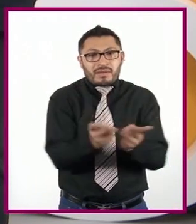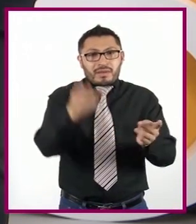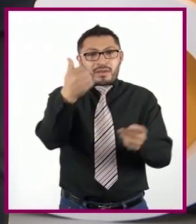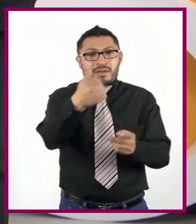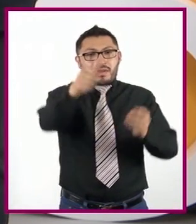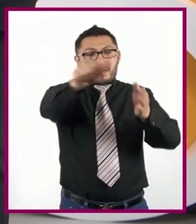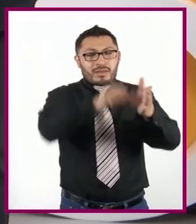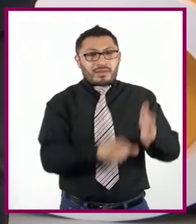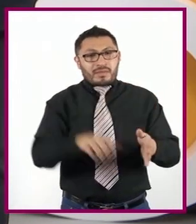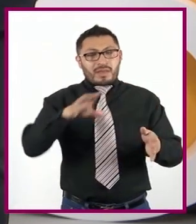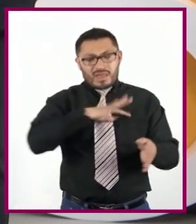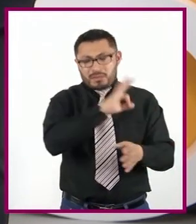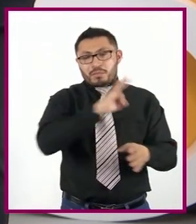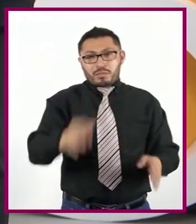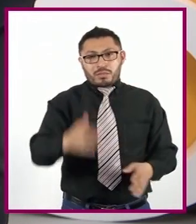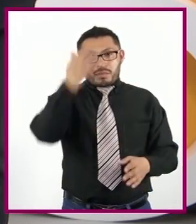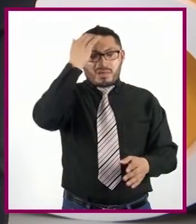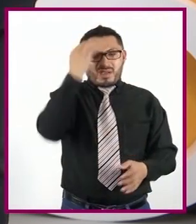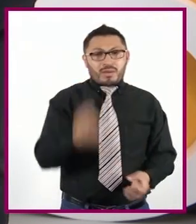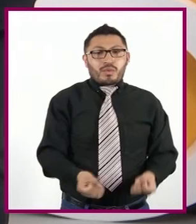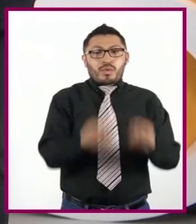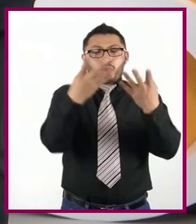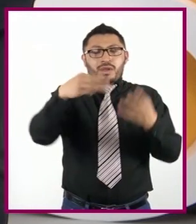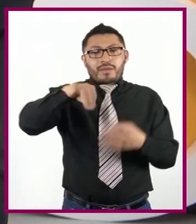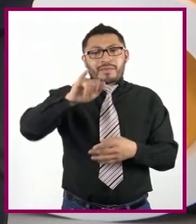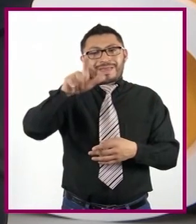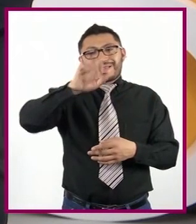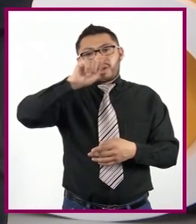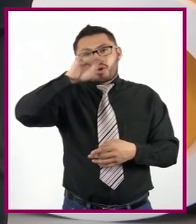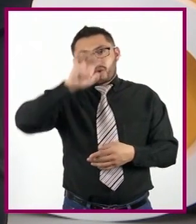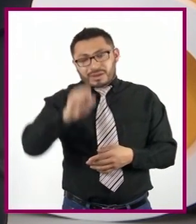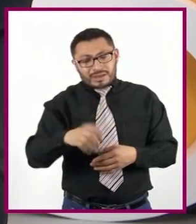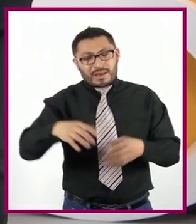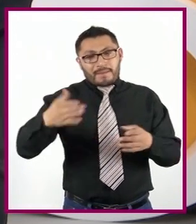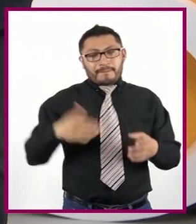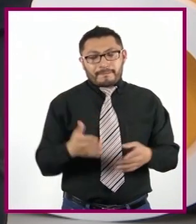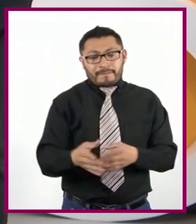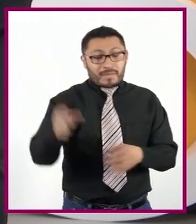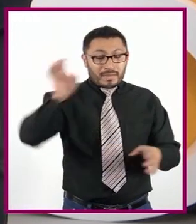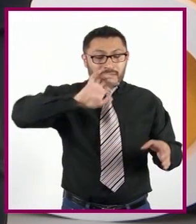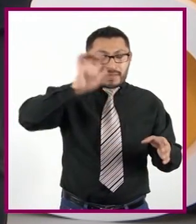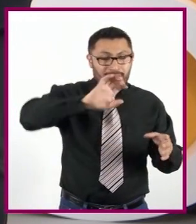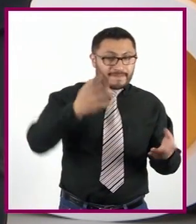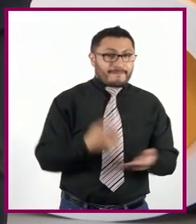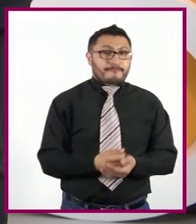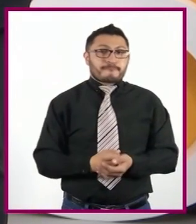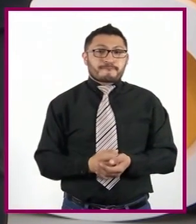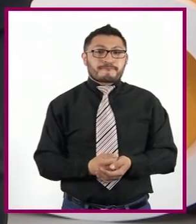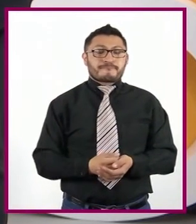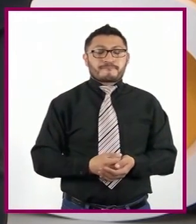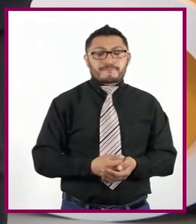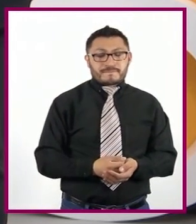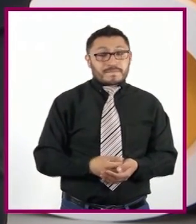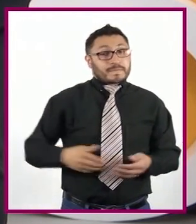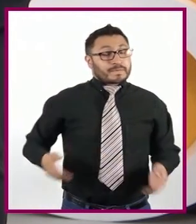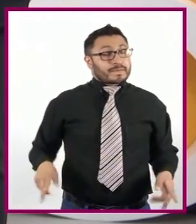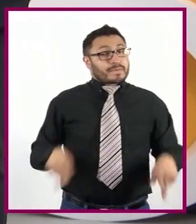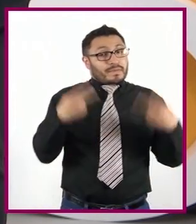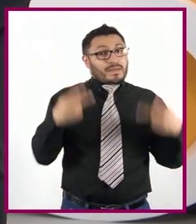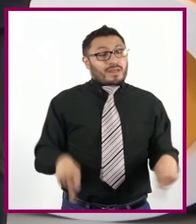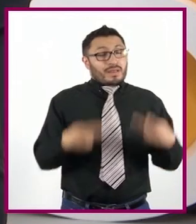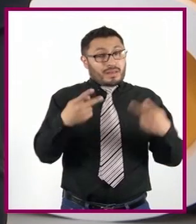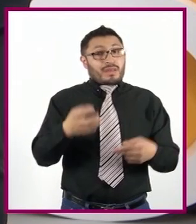semestre, es posible conocer cuántos michiotes de mariscos sazonados con recado rojo se vendieron. Lo